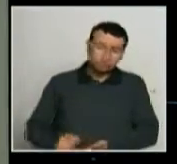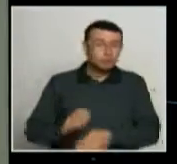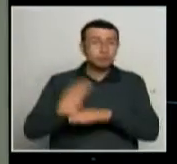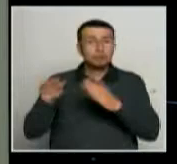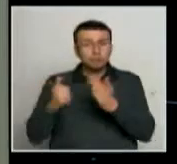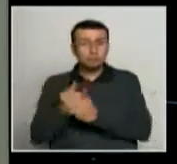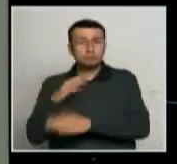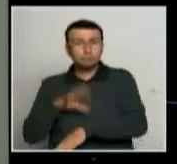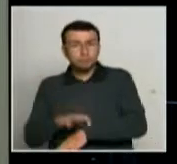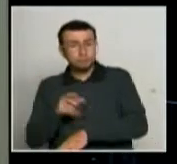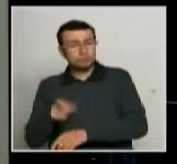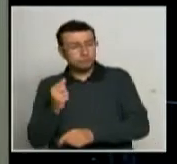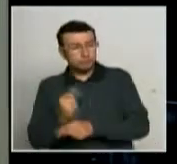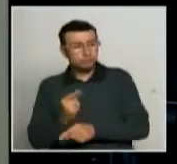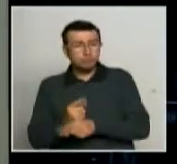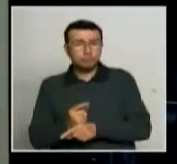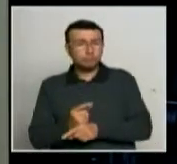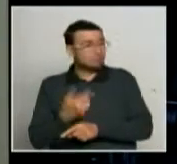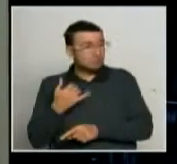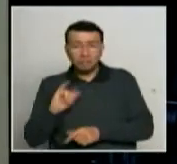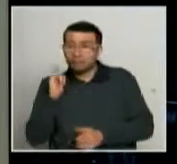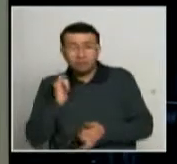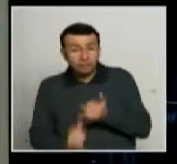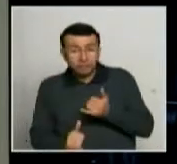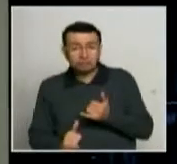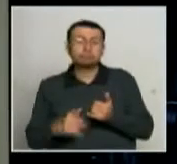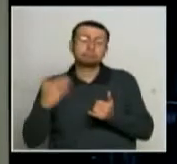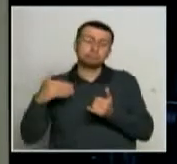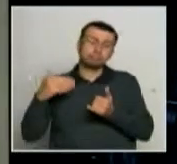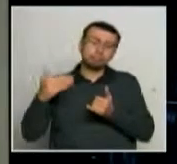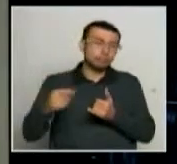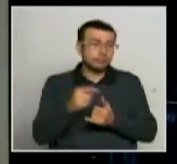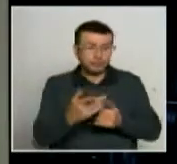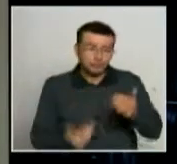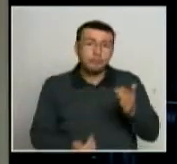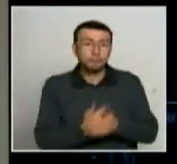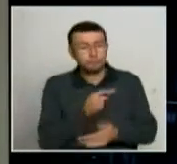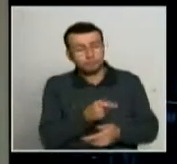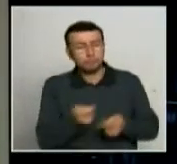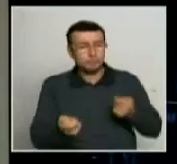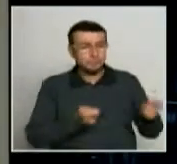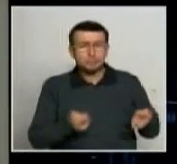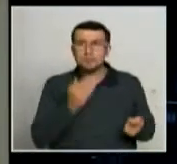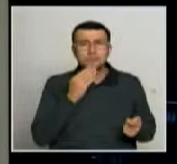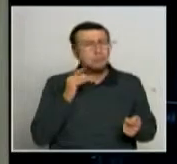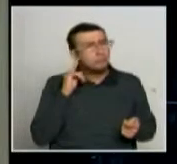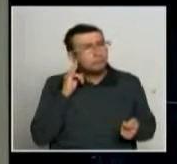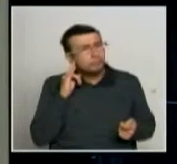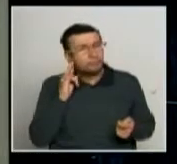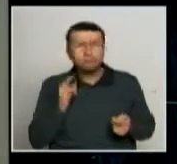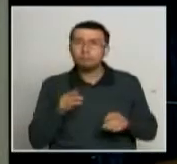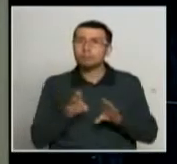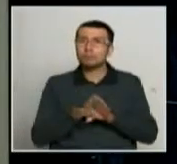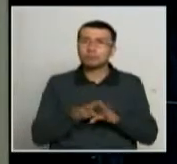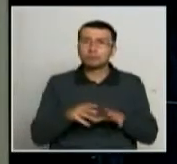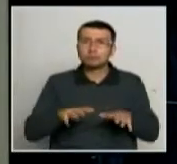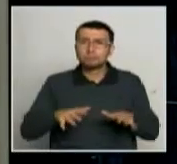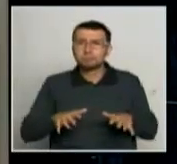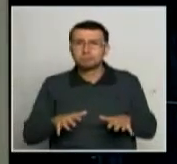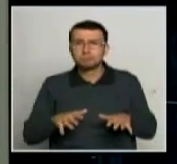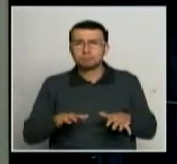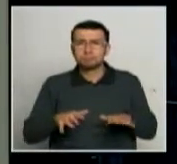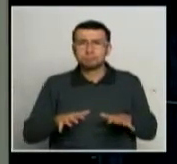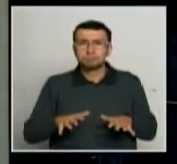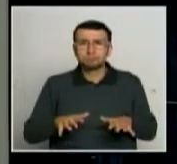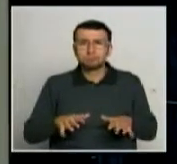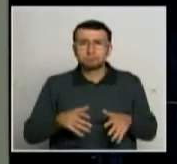médicos. Ya luego de esa historia es que empieza este método diagnóstico, y ahí escuchan ustedes la vibración del eco